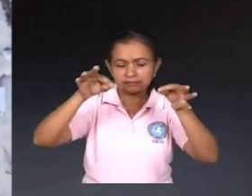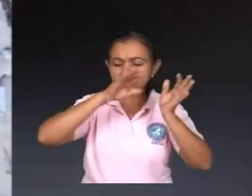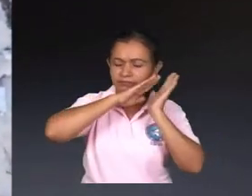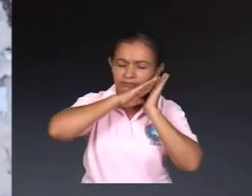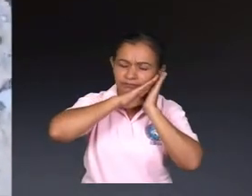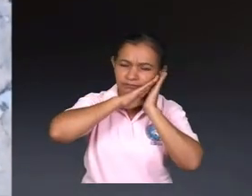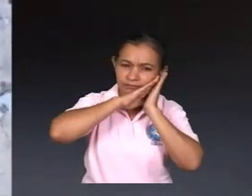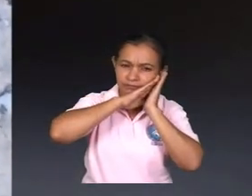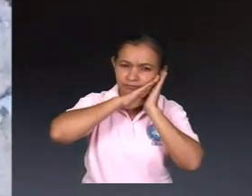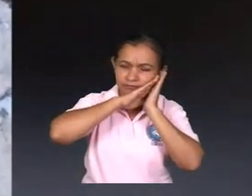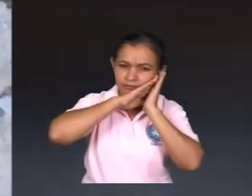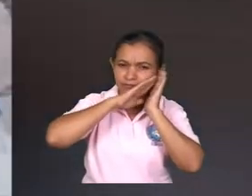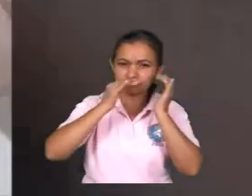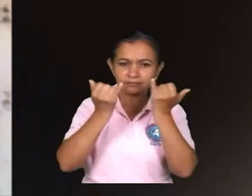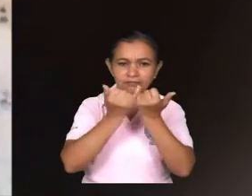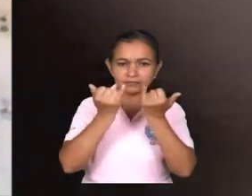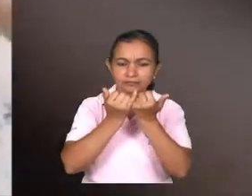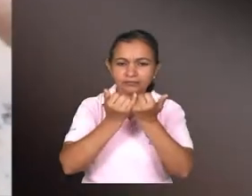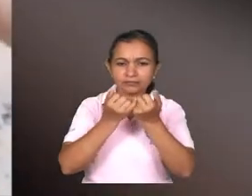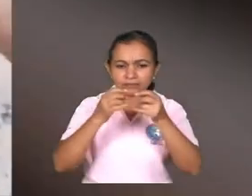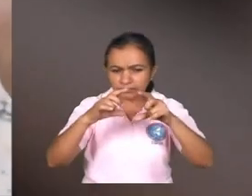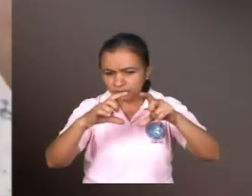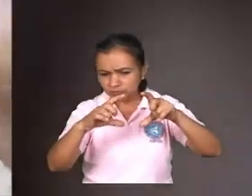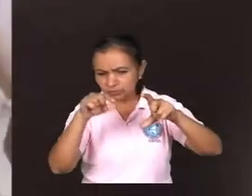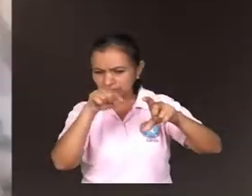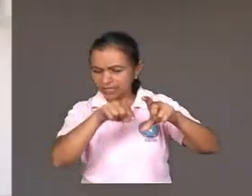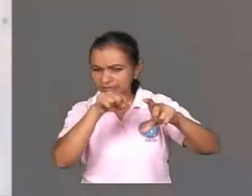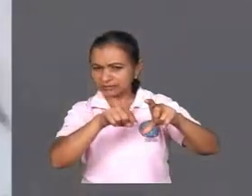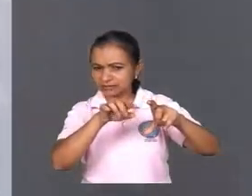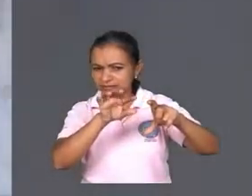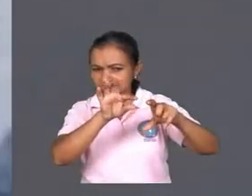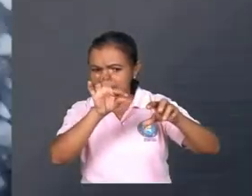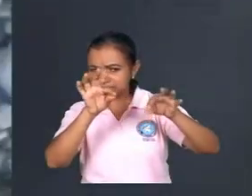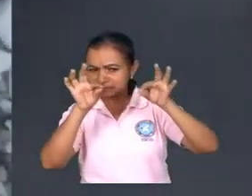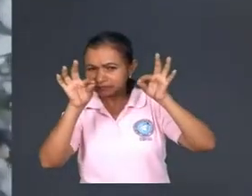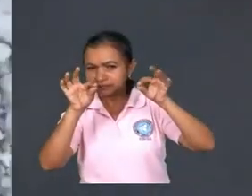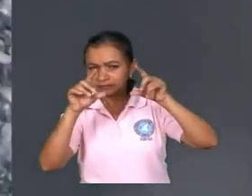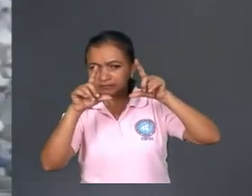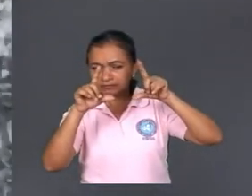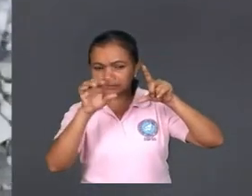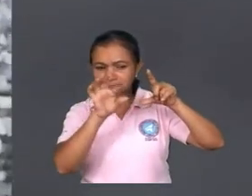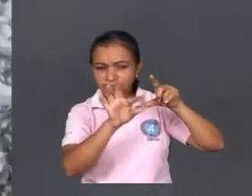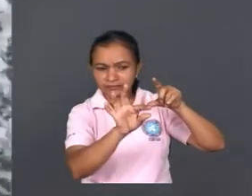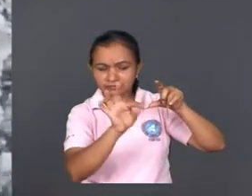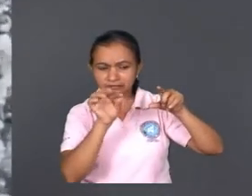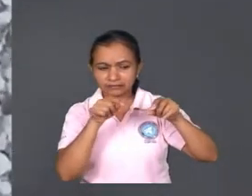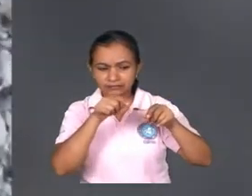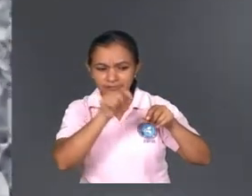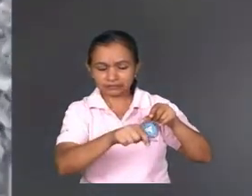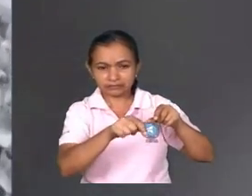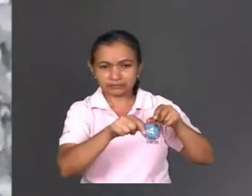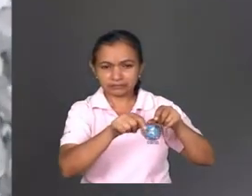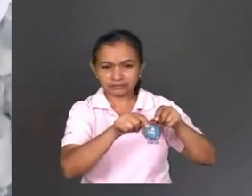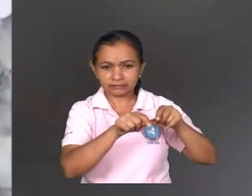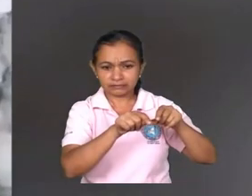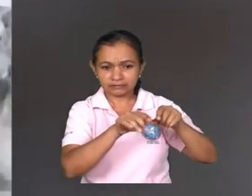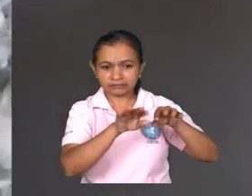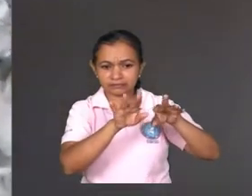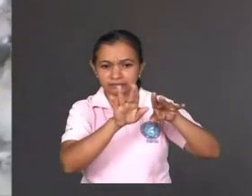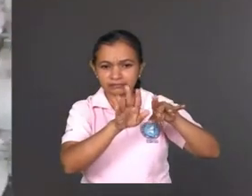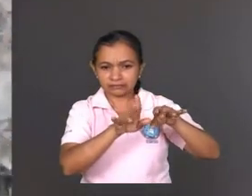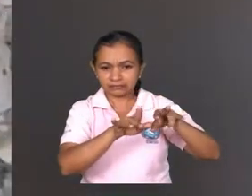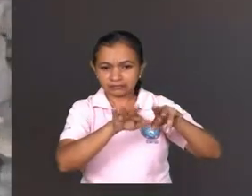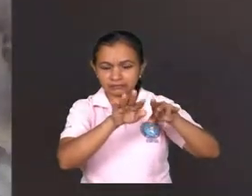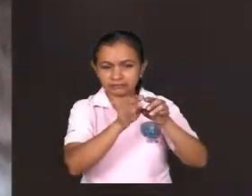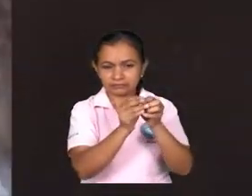dormido que sobresale de un agujero en una pared. Cuando el fotógrafo tocó el pelo con un palo, este empezó a moverse y